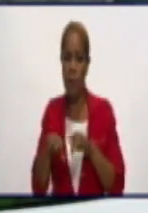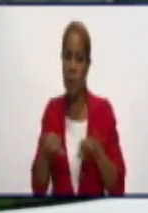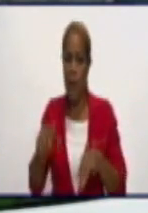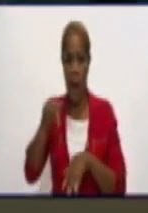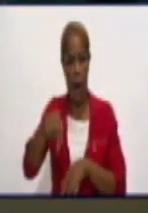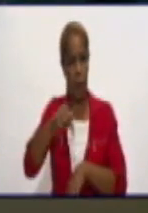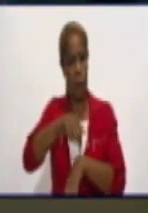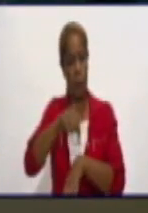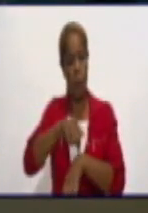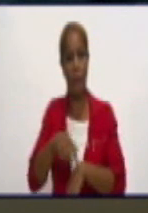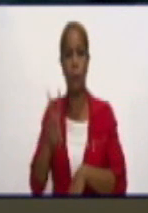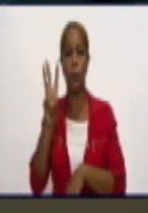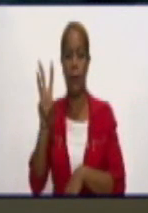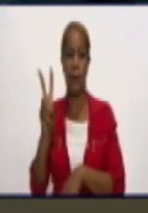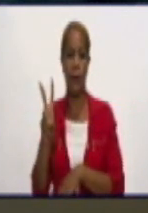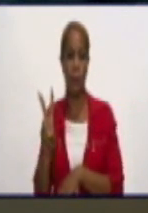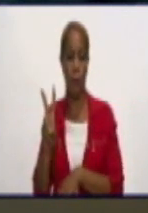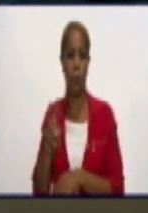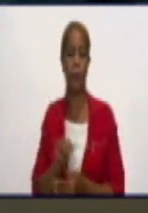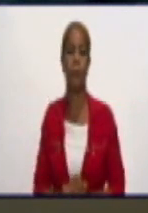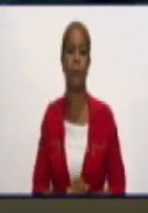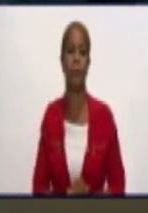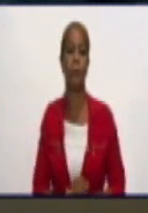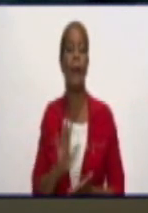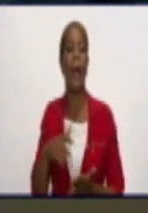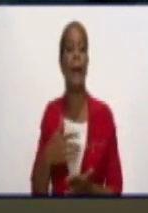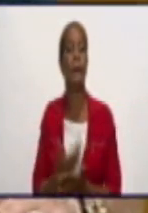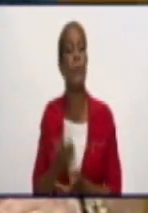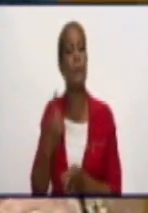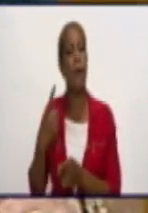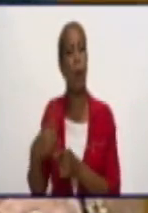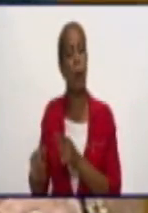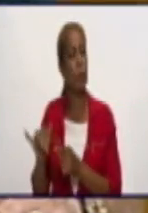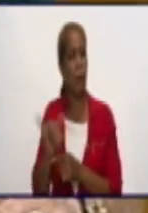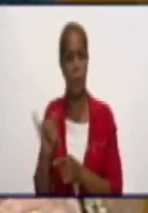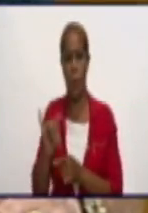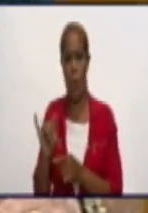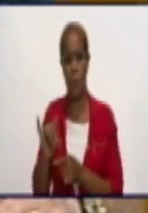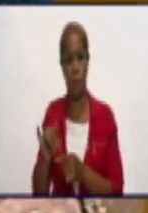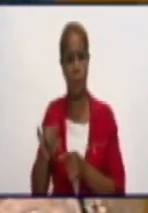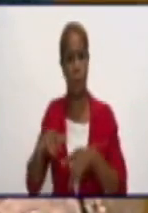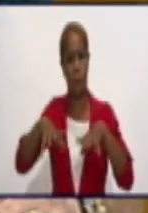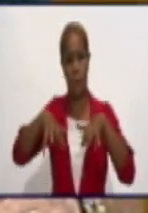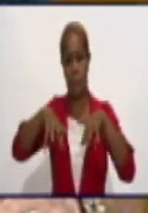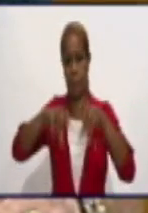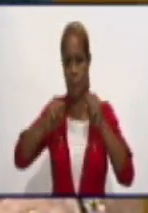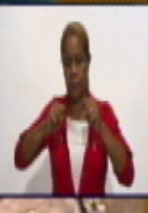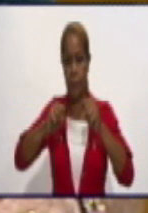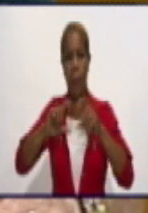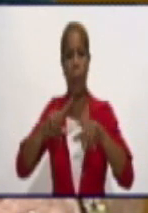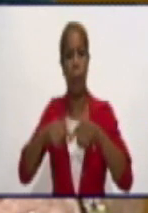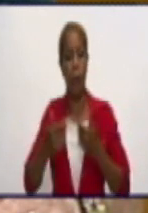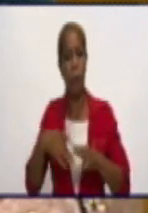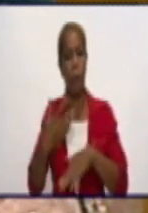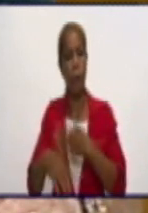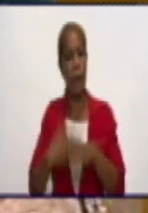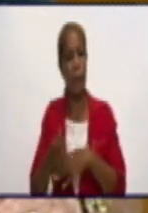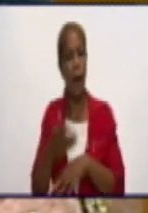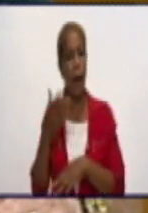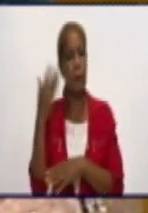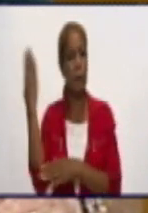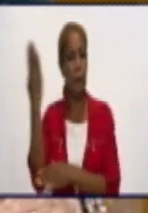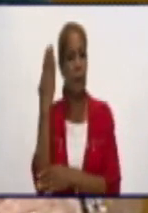jornada anterior. Correcto. Entonces, bueno, otra avería provocada también por tormenta en la provincia, significativa,